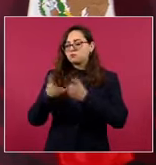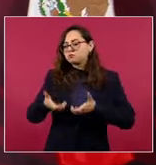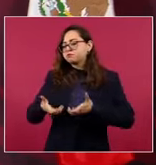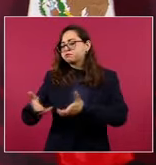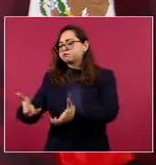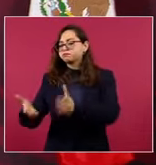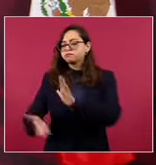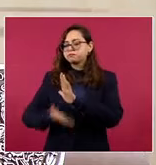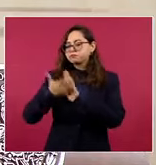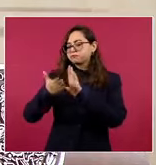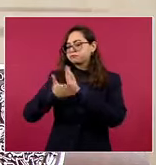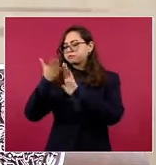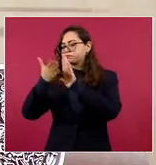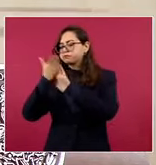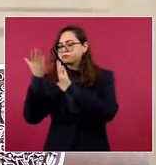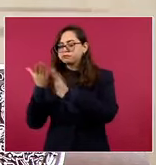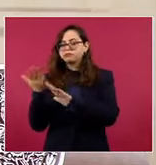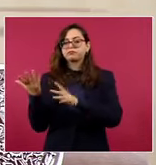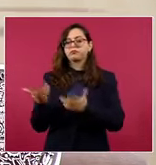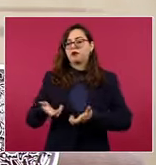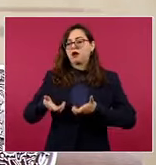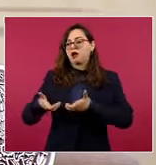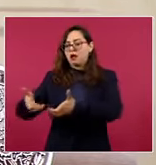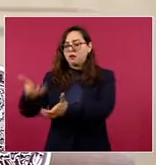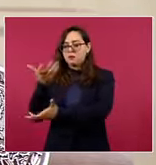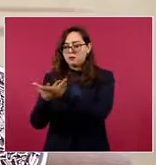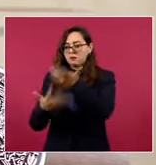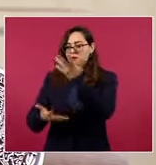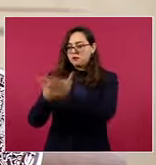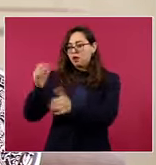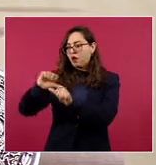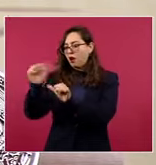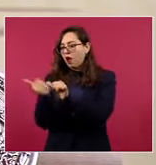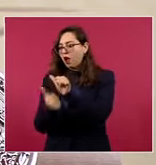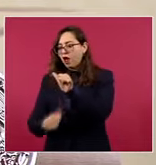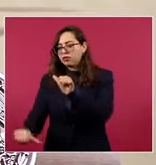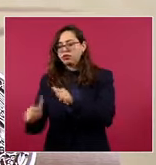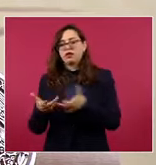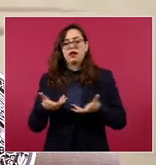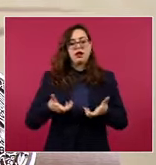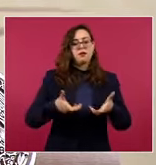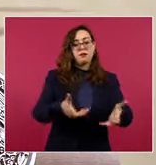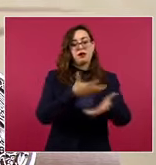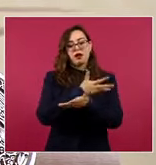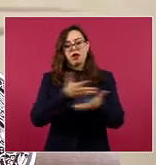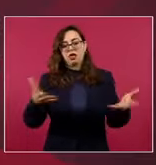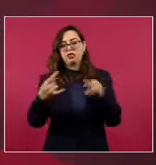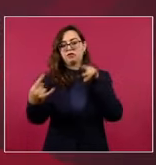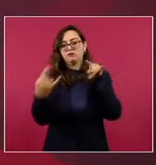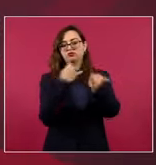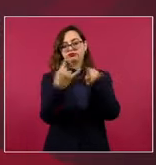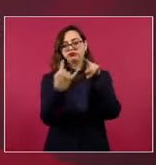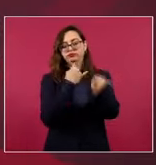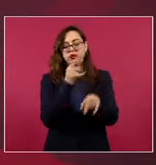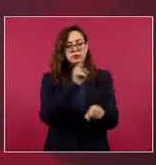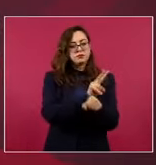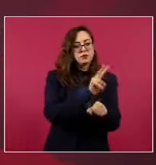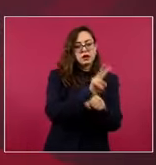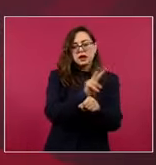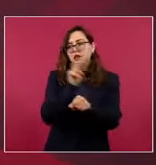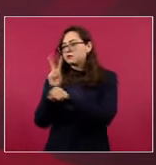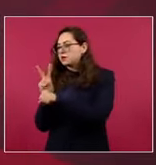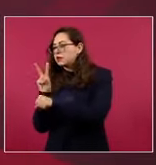estamos construyendo, tanto caminos artesanales como carreteras que queremos ir a supervisar y también